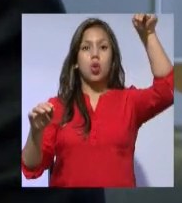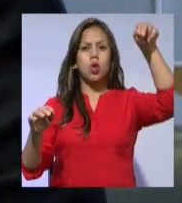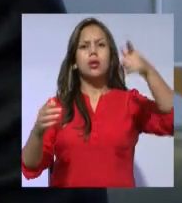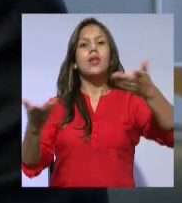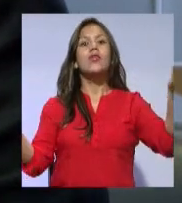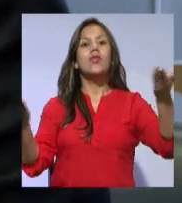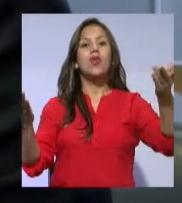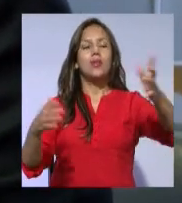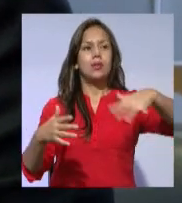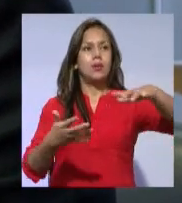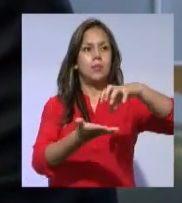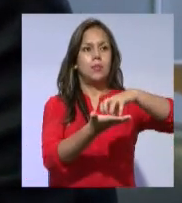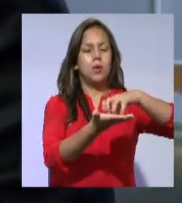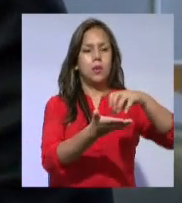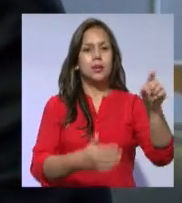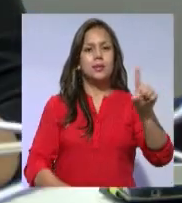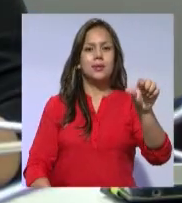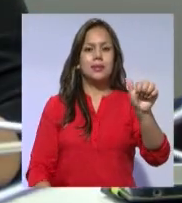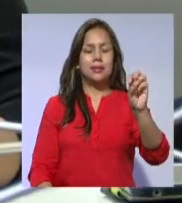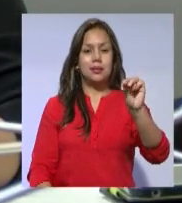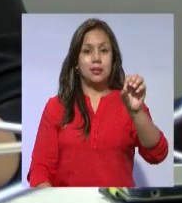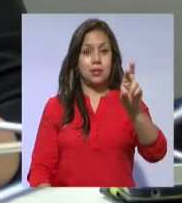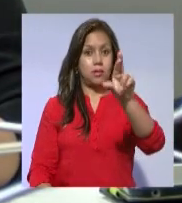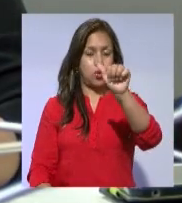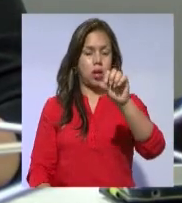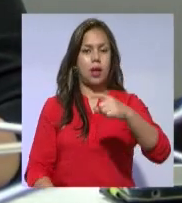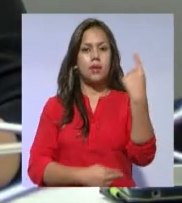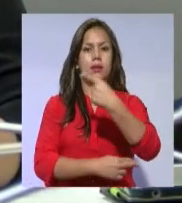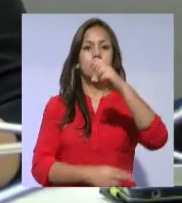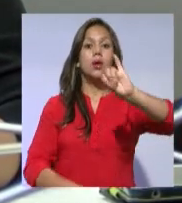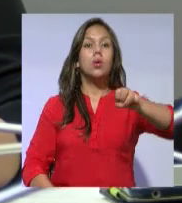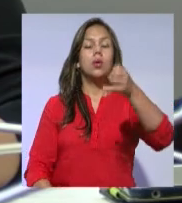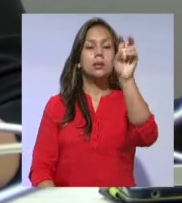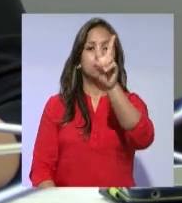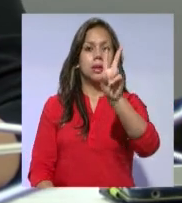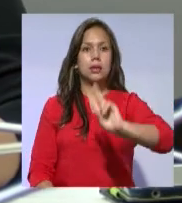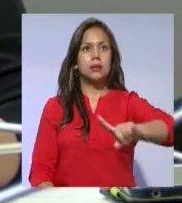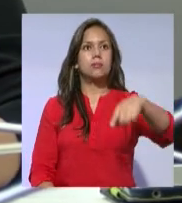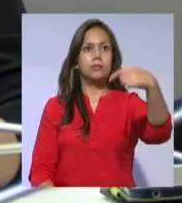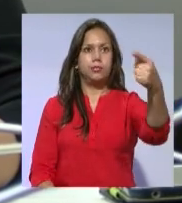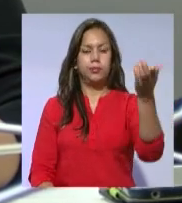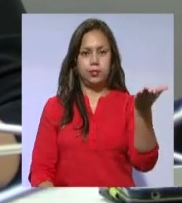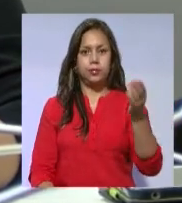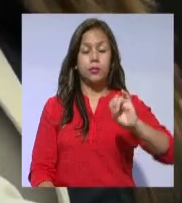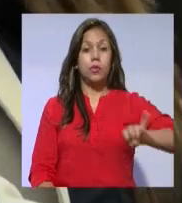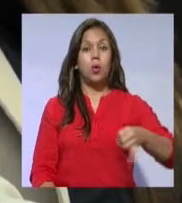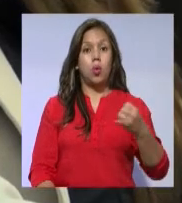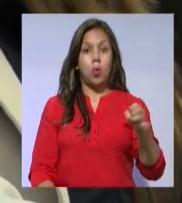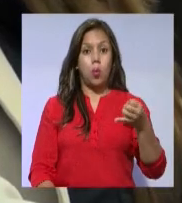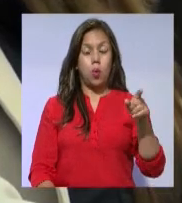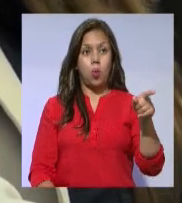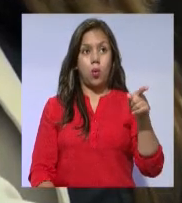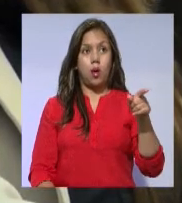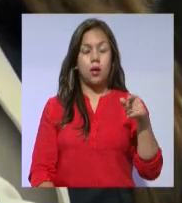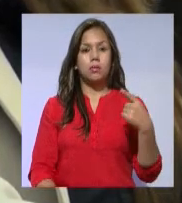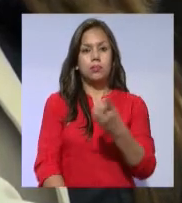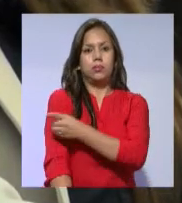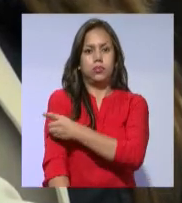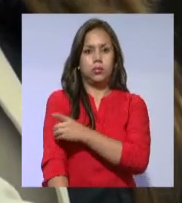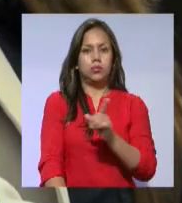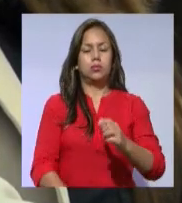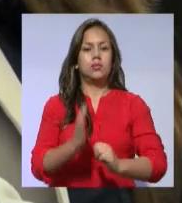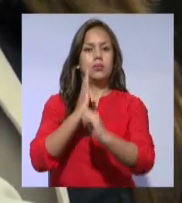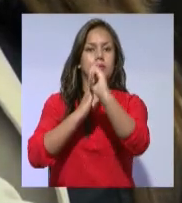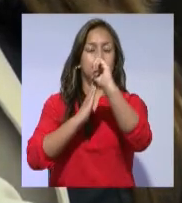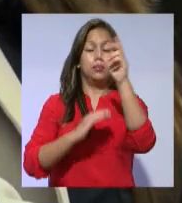chinchipe la actividad la realizarán los días jueves y viernes de la próxima semana para el jueves está previsto que el delegado del ministerio